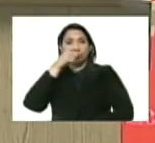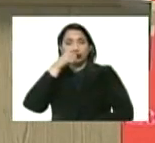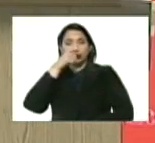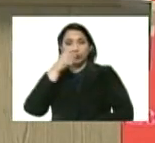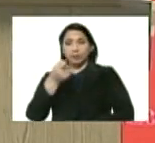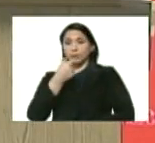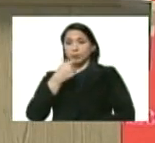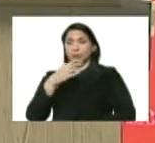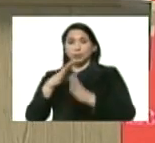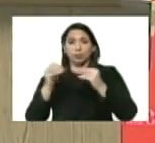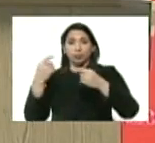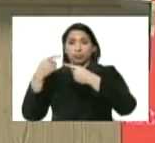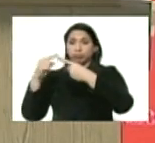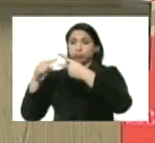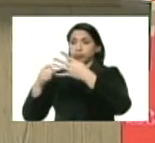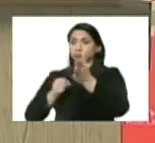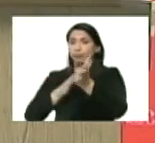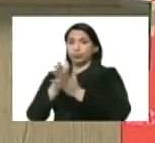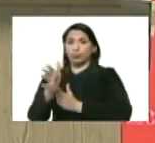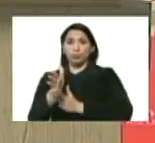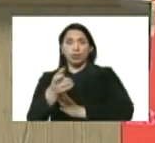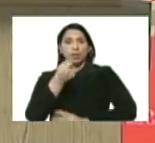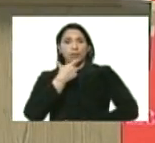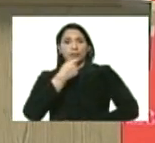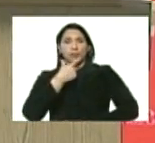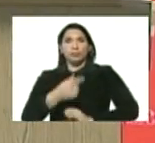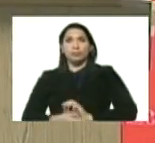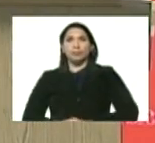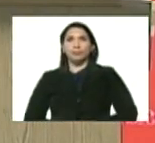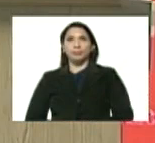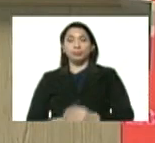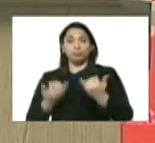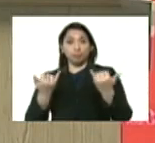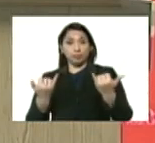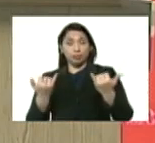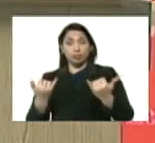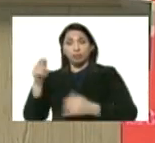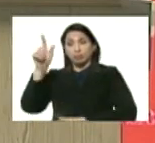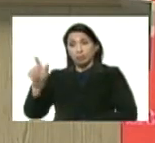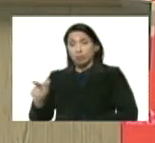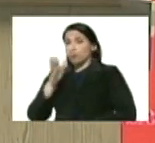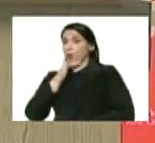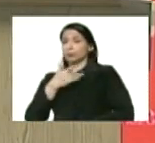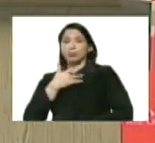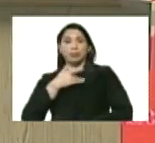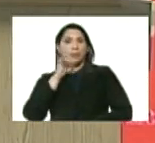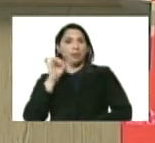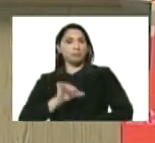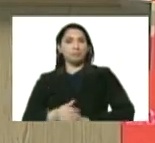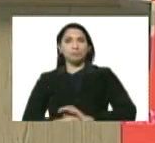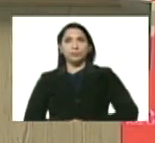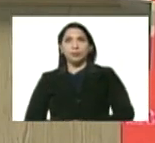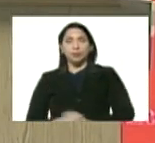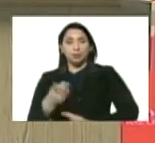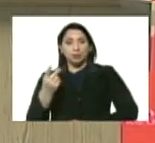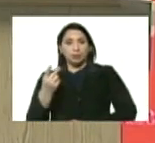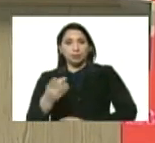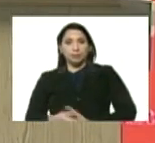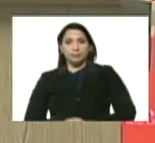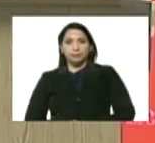recibiendo todo el esquema gratuito de tratamiento. Actualmente este es un caso asintomático. El segundo